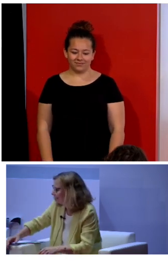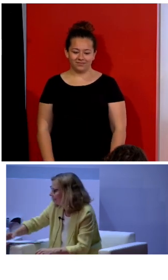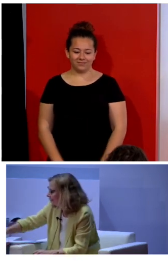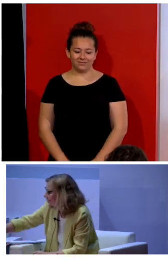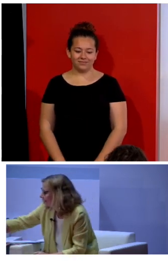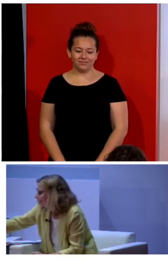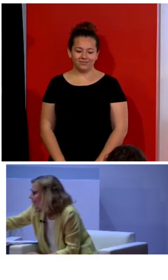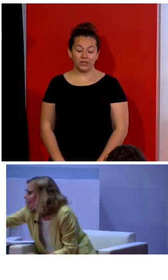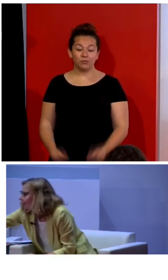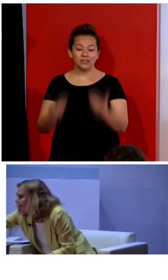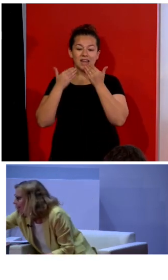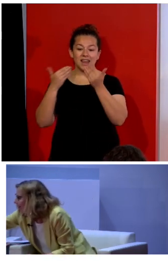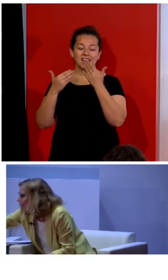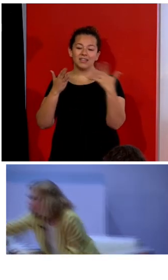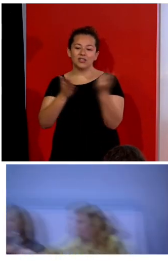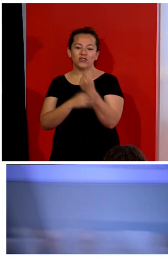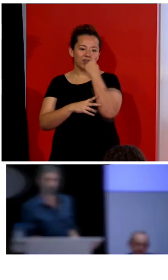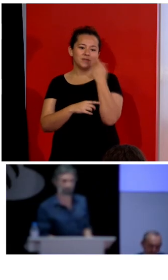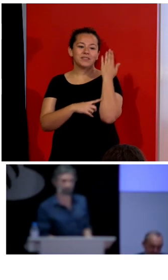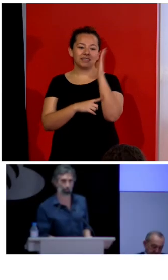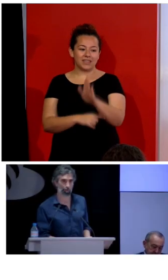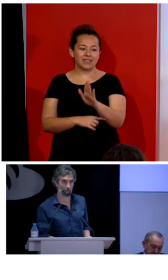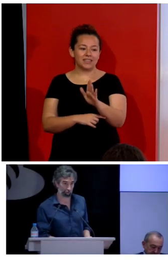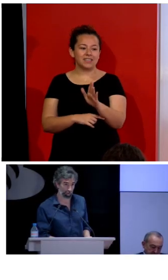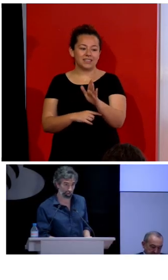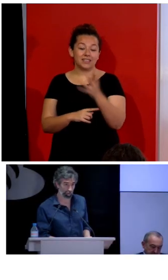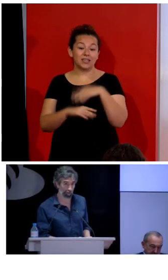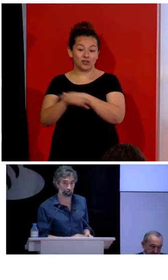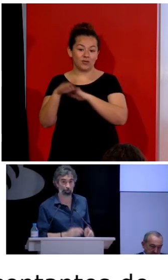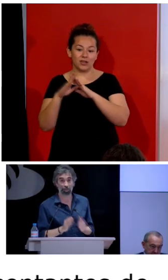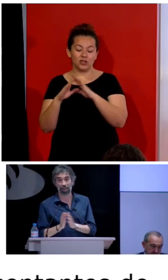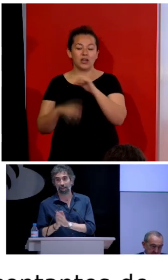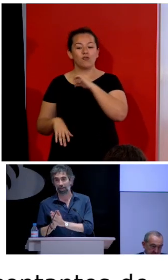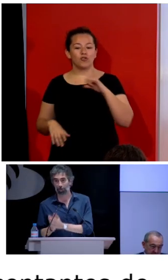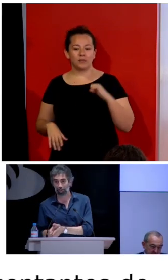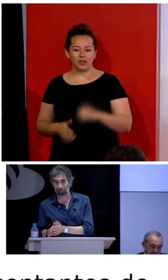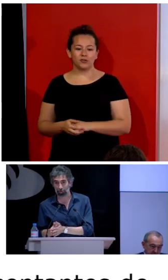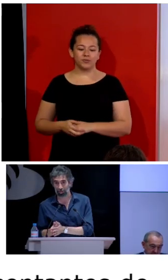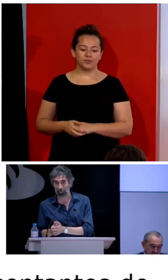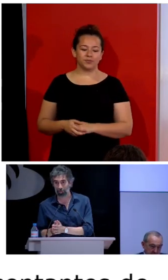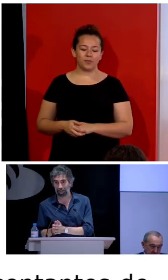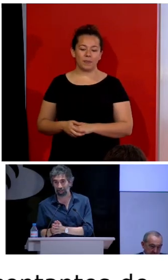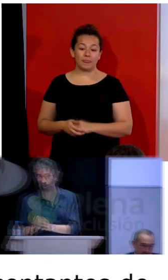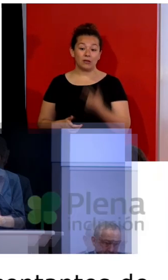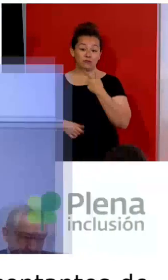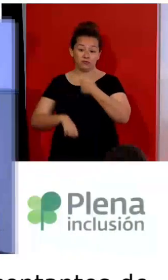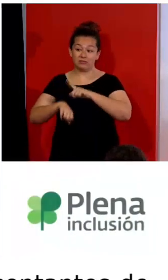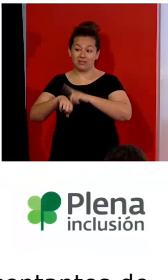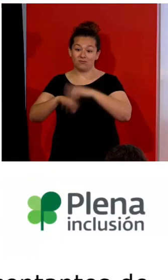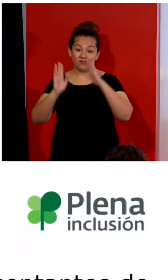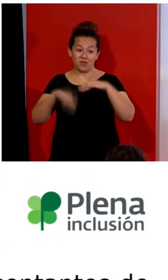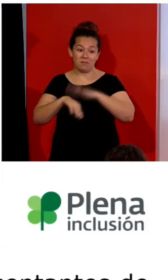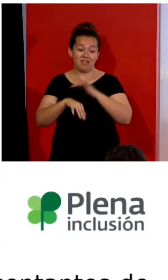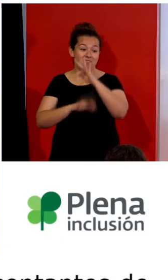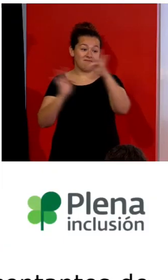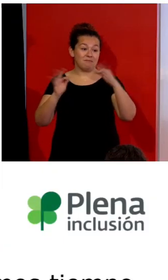Muchas gracias a todos los representantes de los gobiernos autonómicos. No tenemos tiempo para un pequeño turno